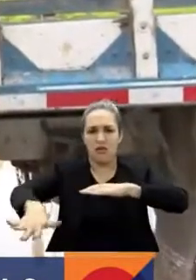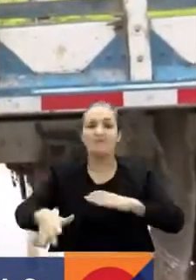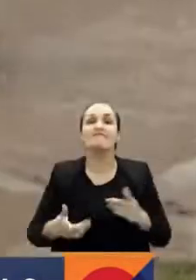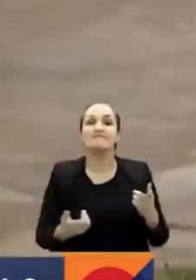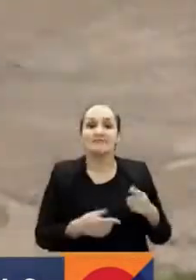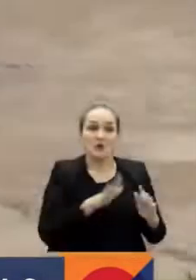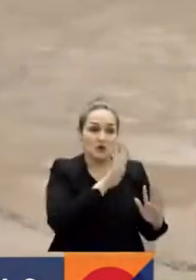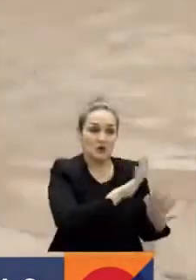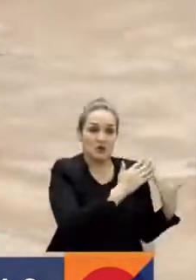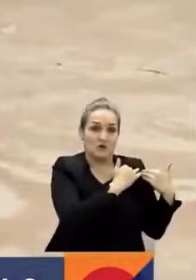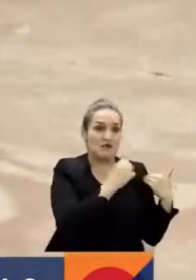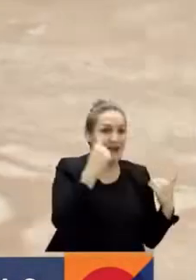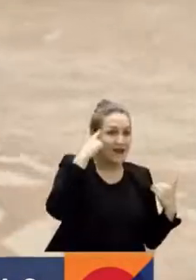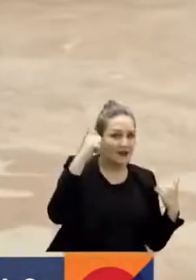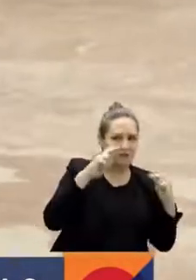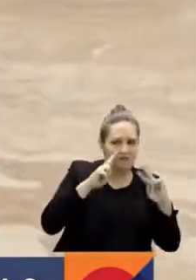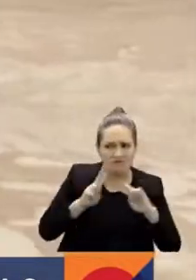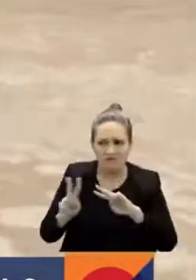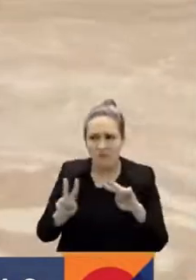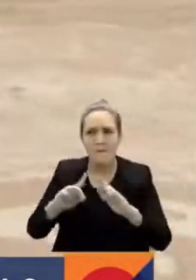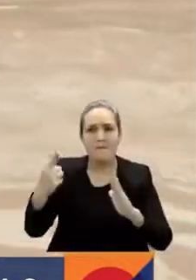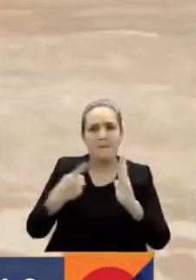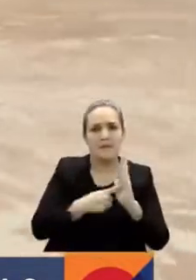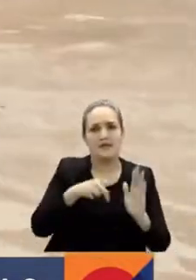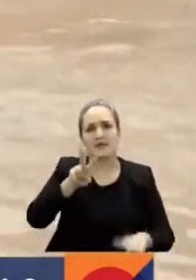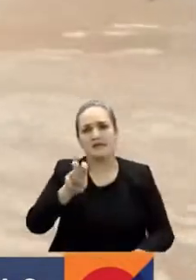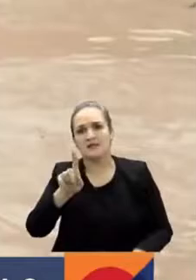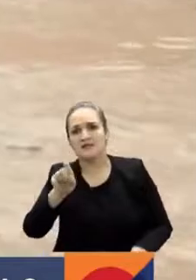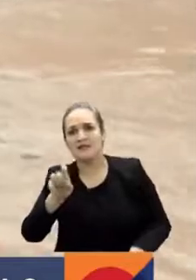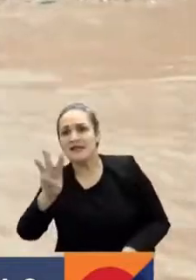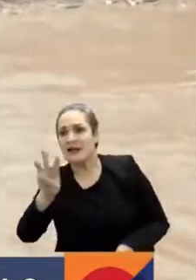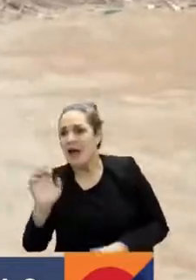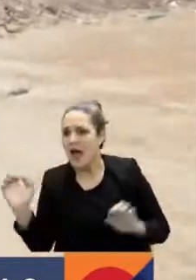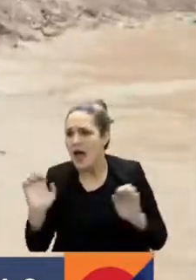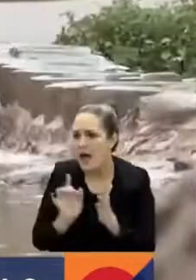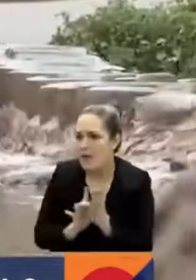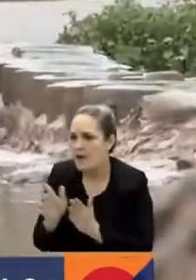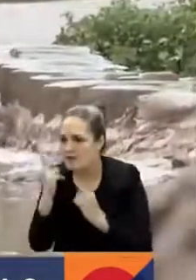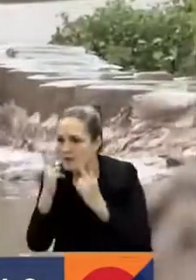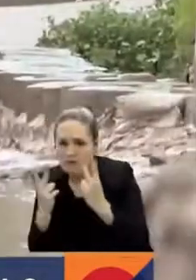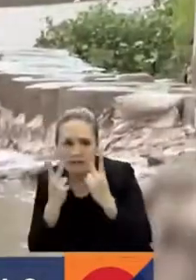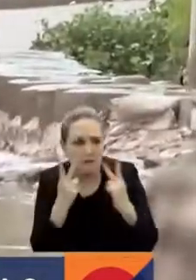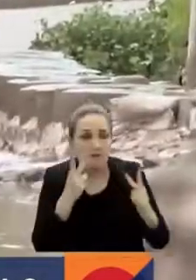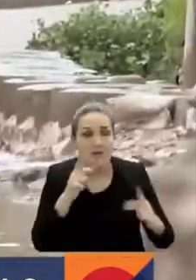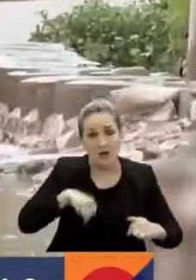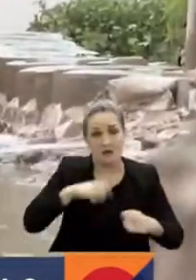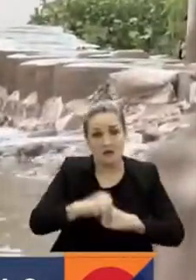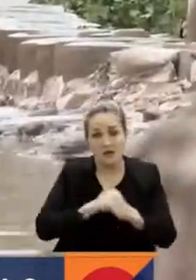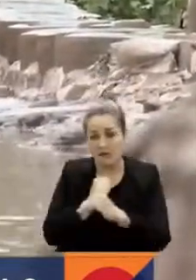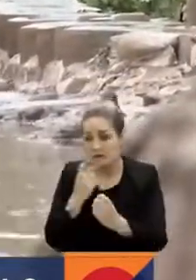lluvias 1.763 emergencias han sido atendidas este año.